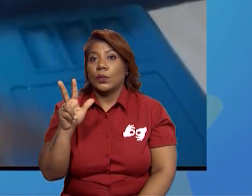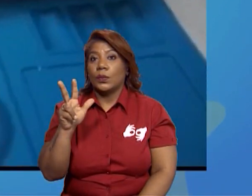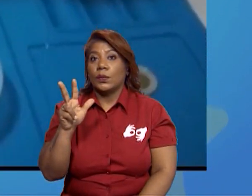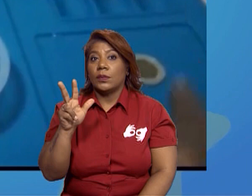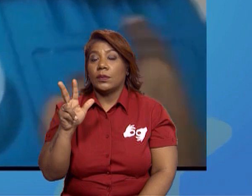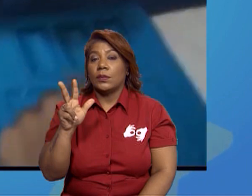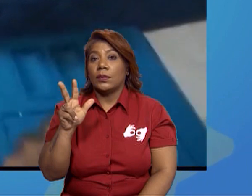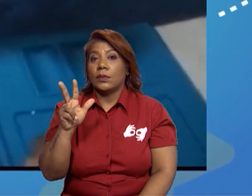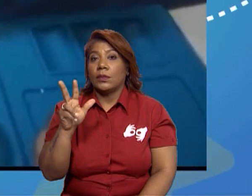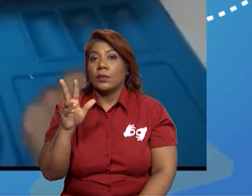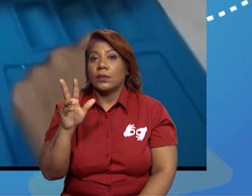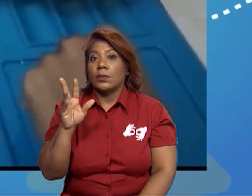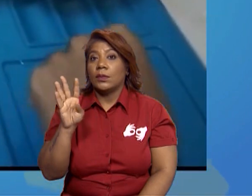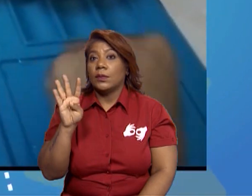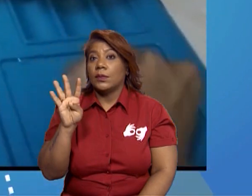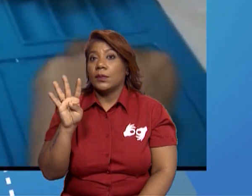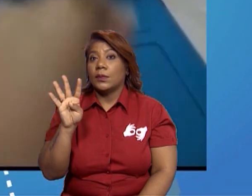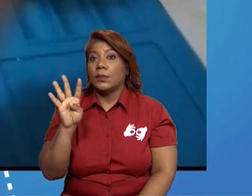3